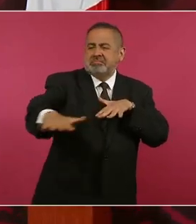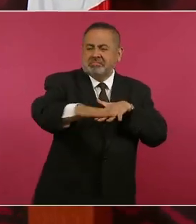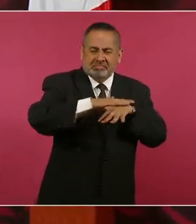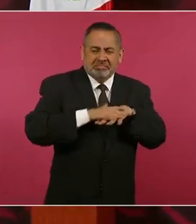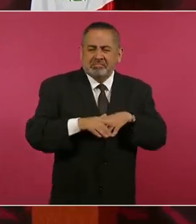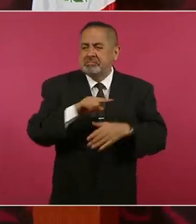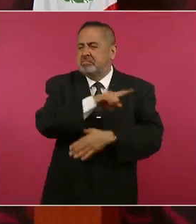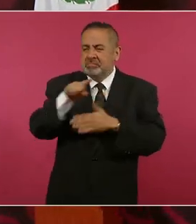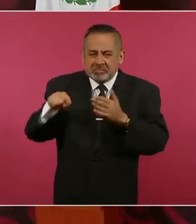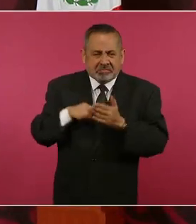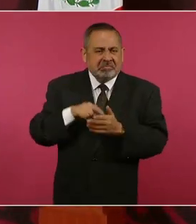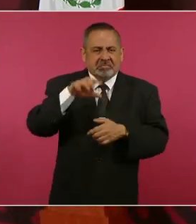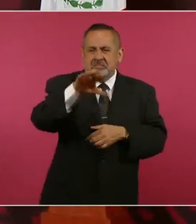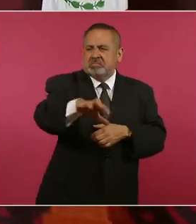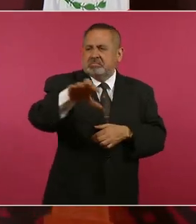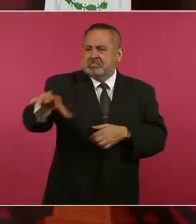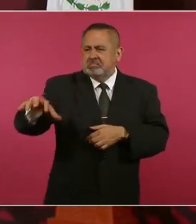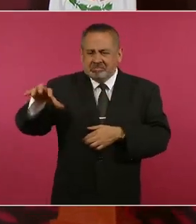zonas